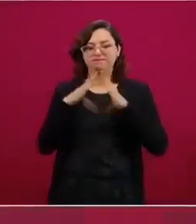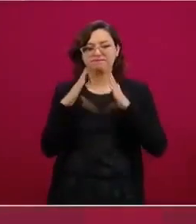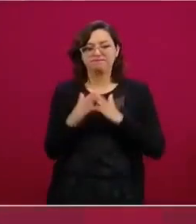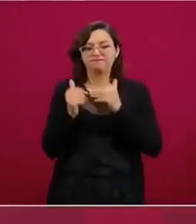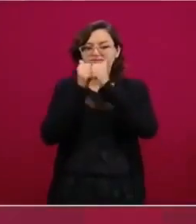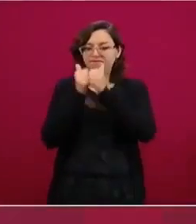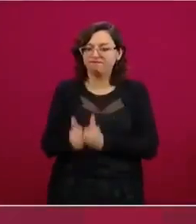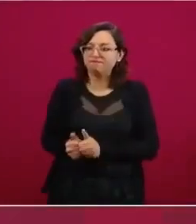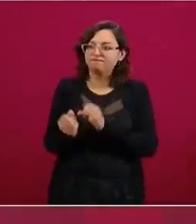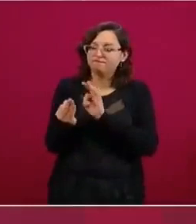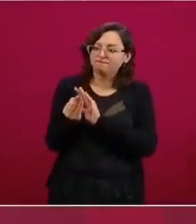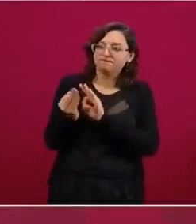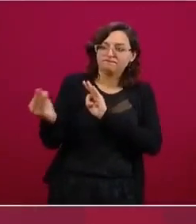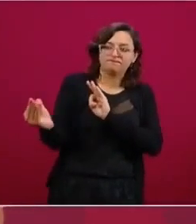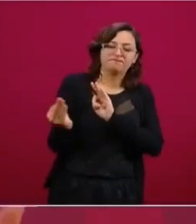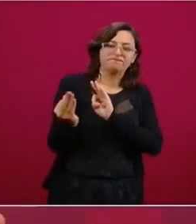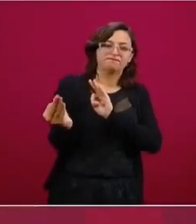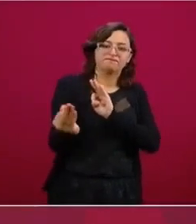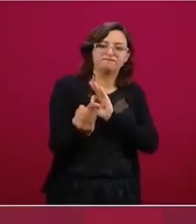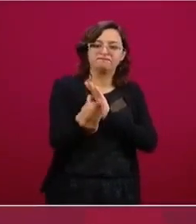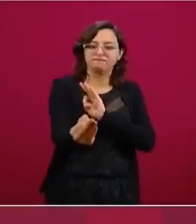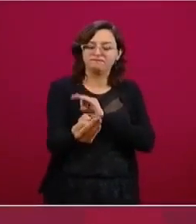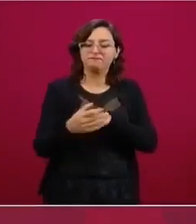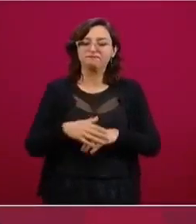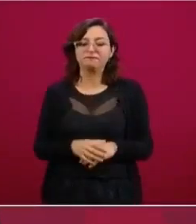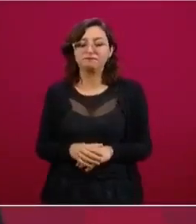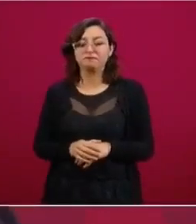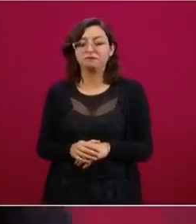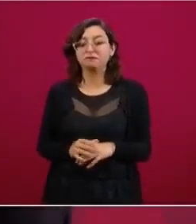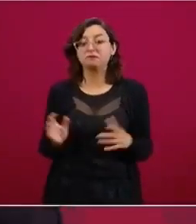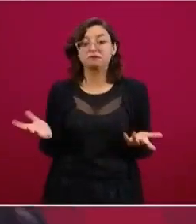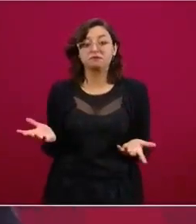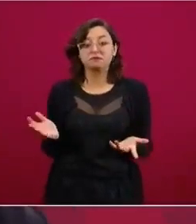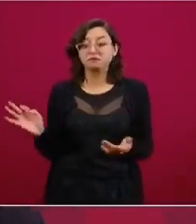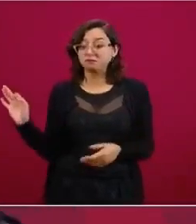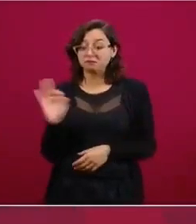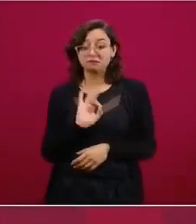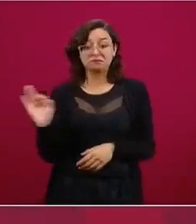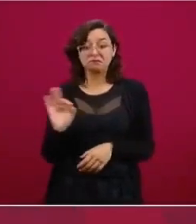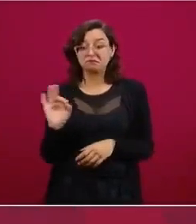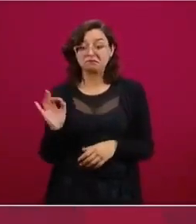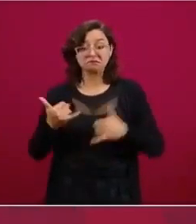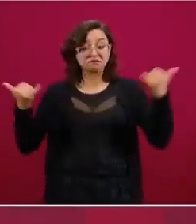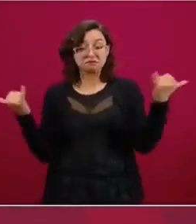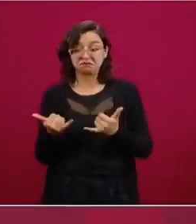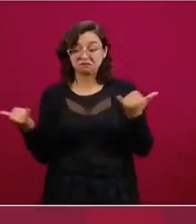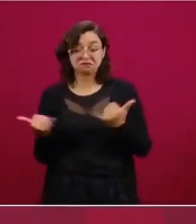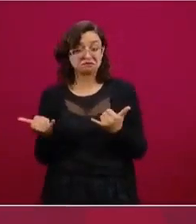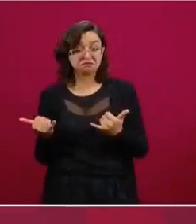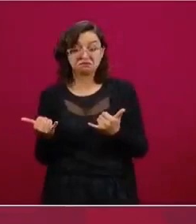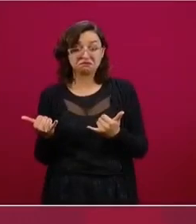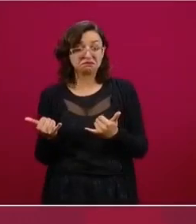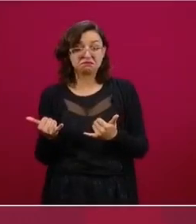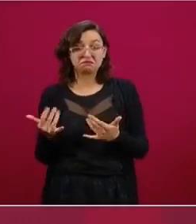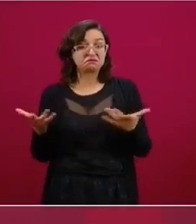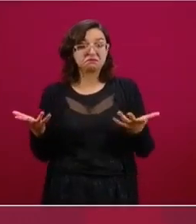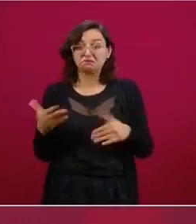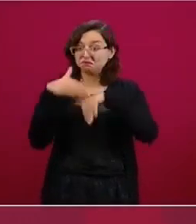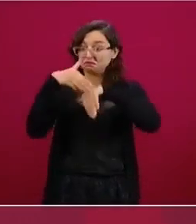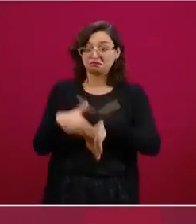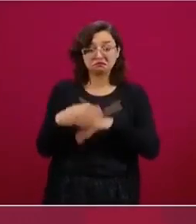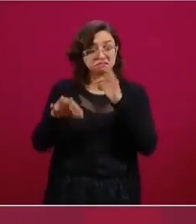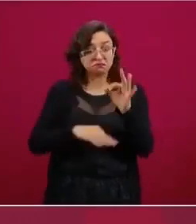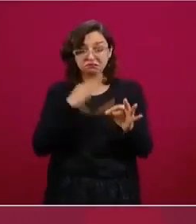Jornada Nacional de Sana Distancia. En un momento dado, si esas medidas no se cumplen correctamente en cada uno de los